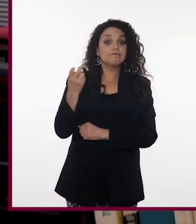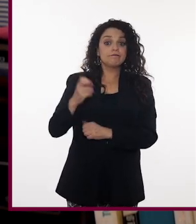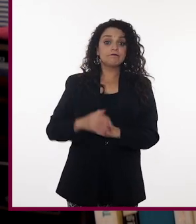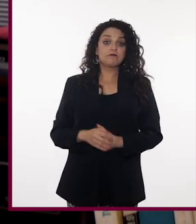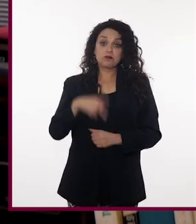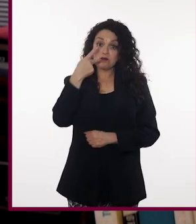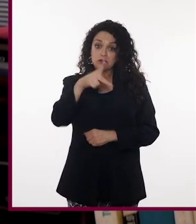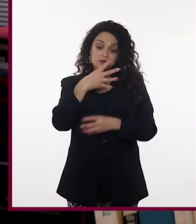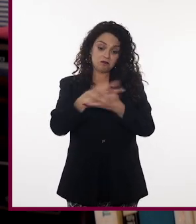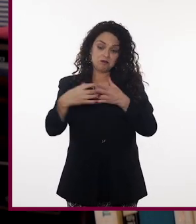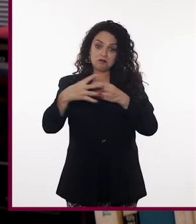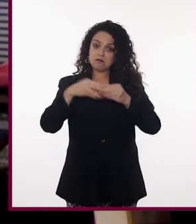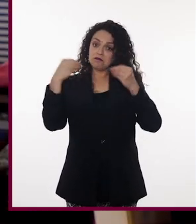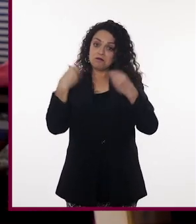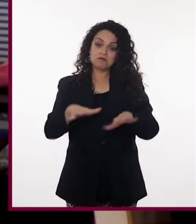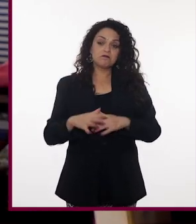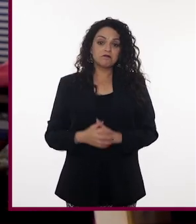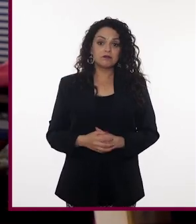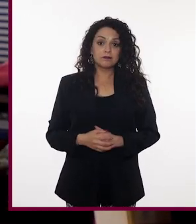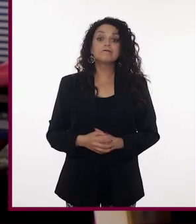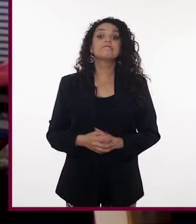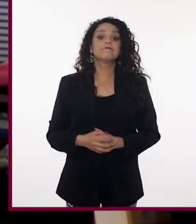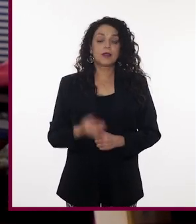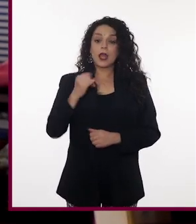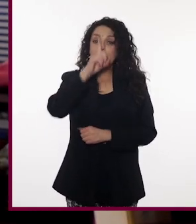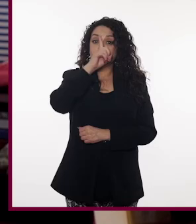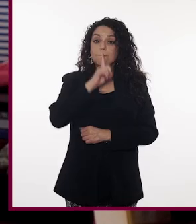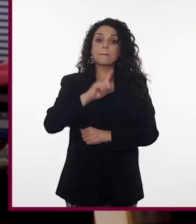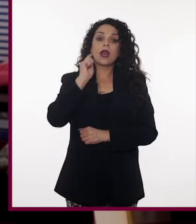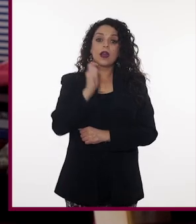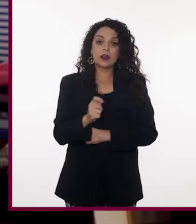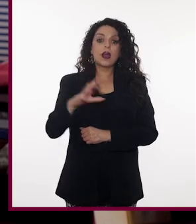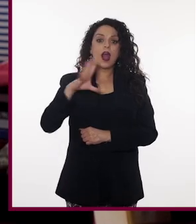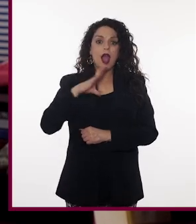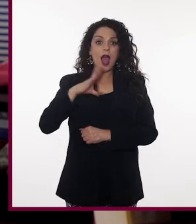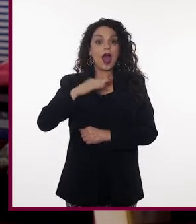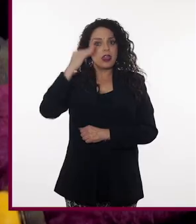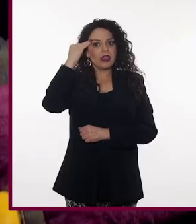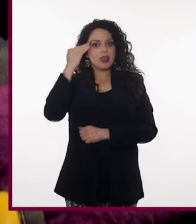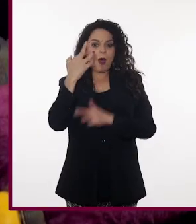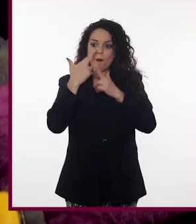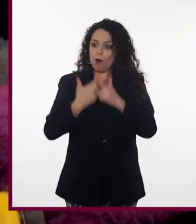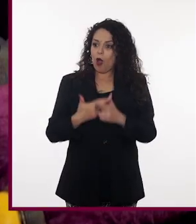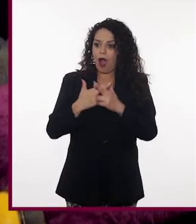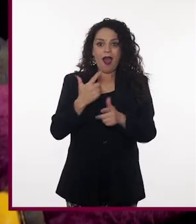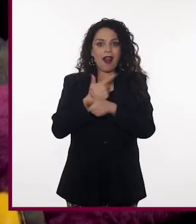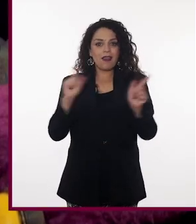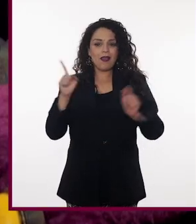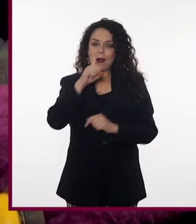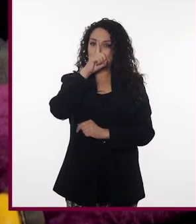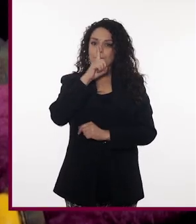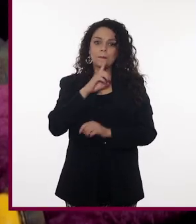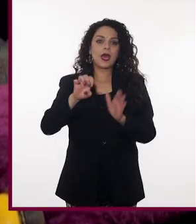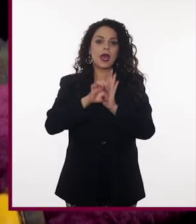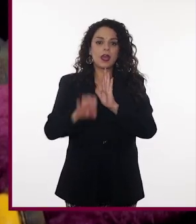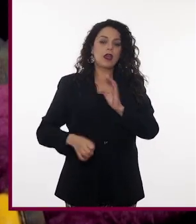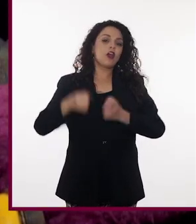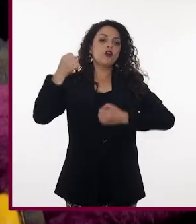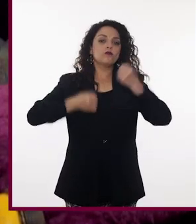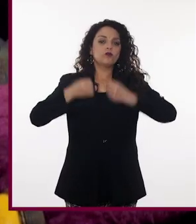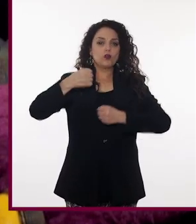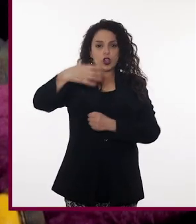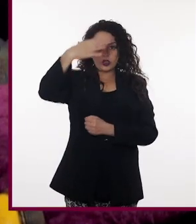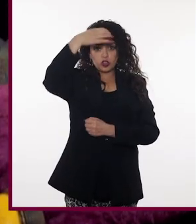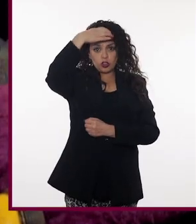ráscate con tus propias uñas. Además, es mentira que tienes más tiempo libre. Por ejemplo, como chofer, para poder tener